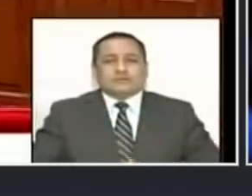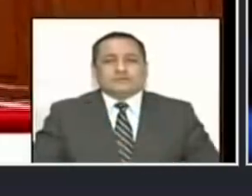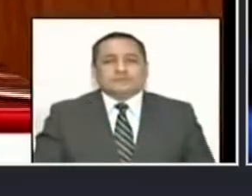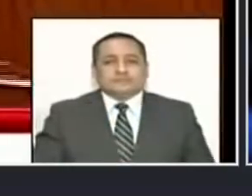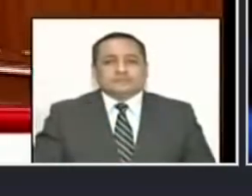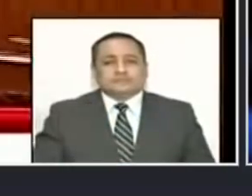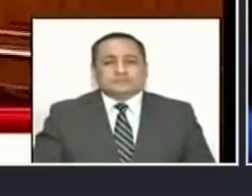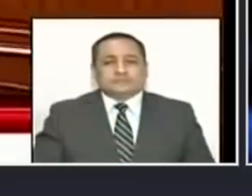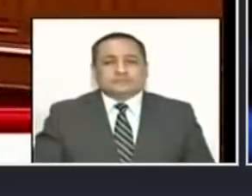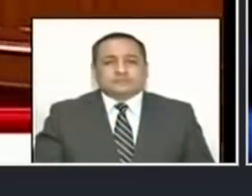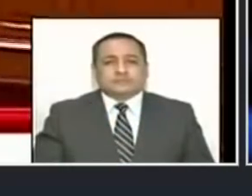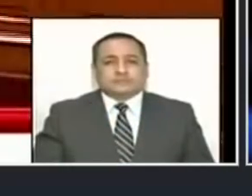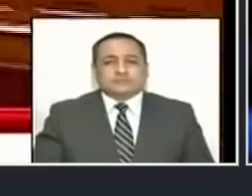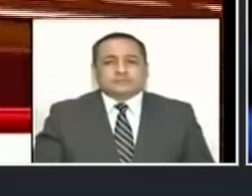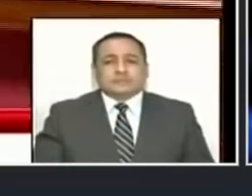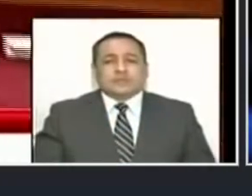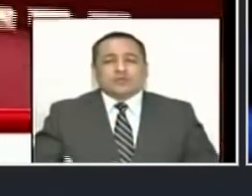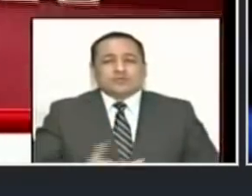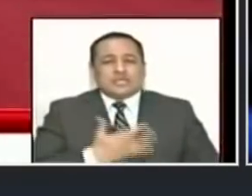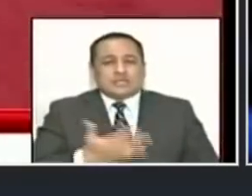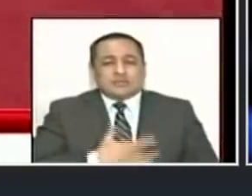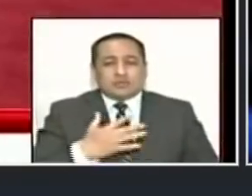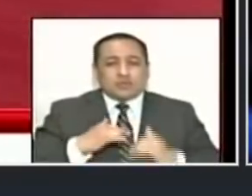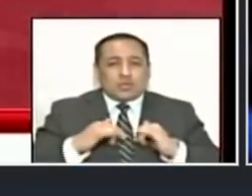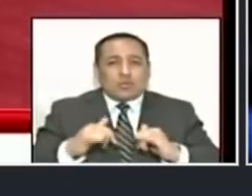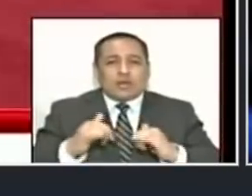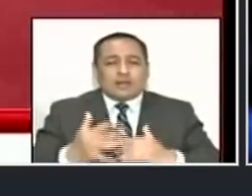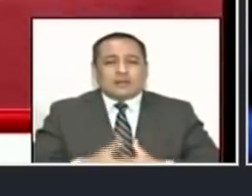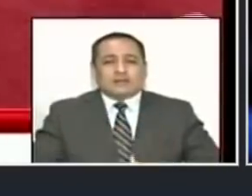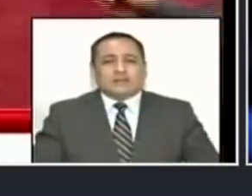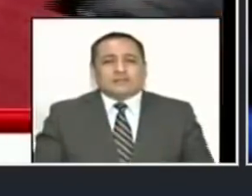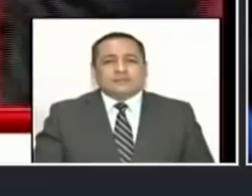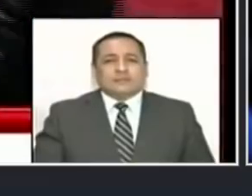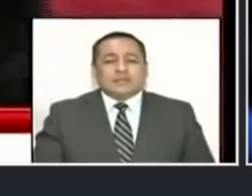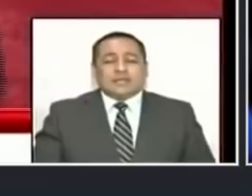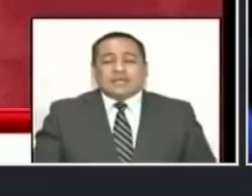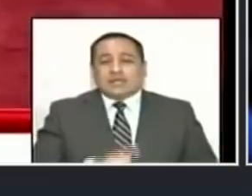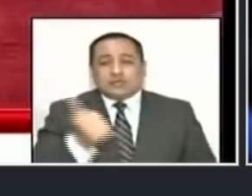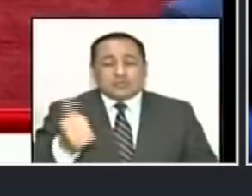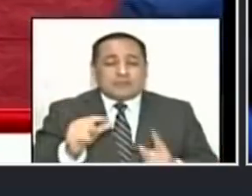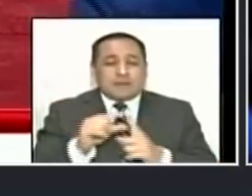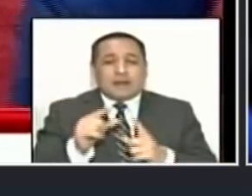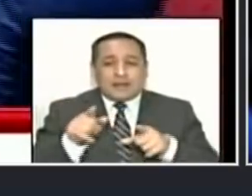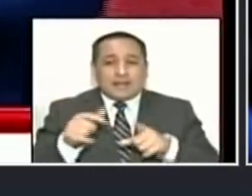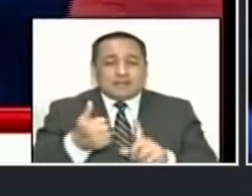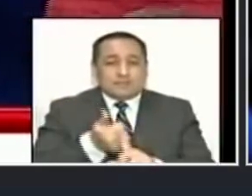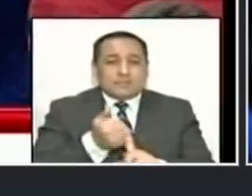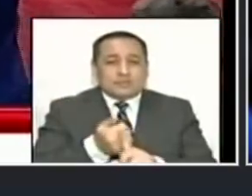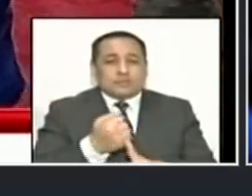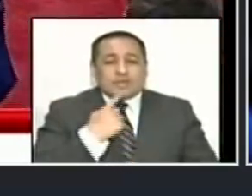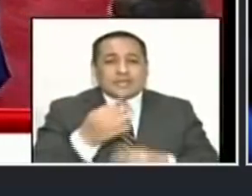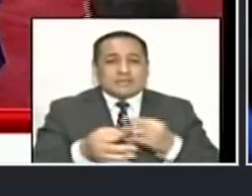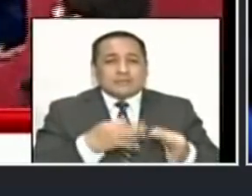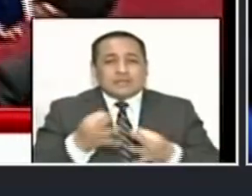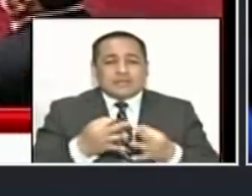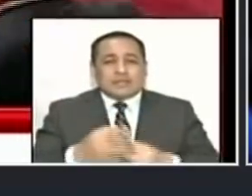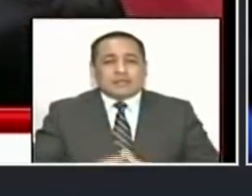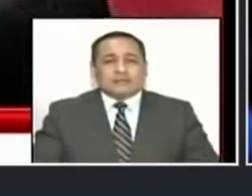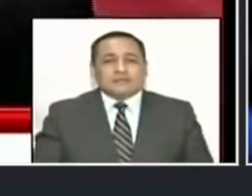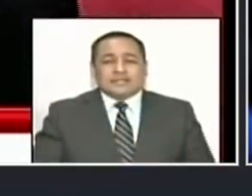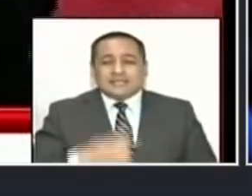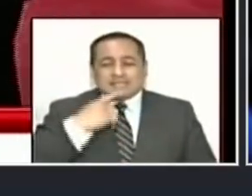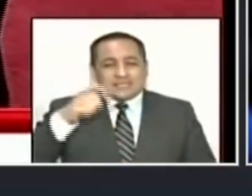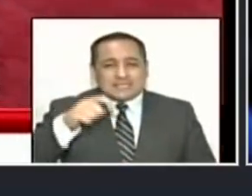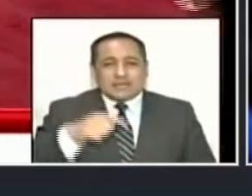las instituciones fundamentales de la democracia, las escuelas, ¿no es cierto?, de democracia, que son los partidos. Entonces,